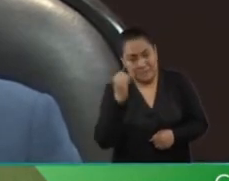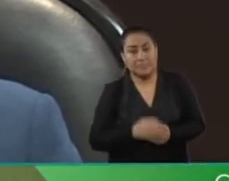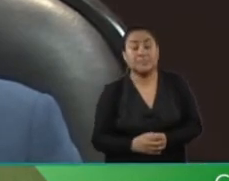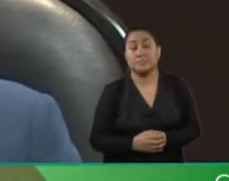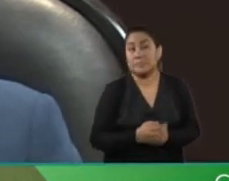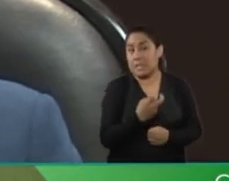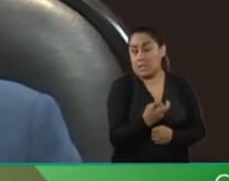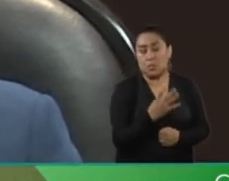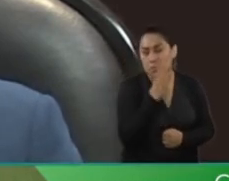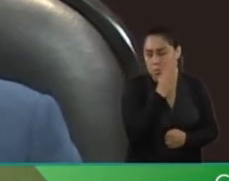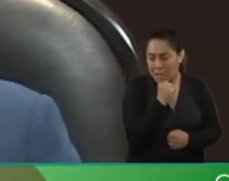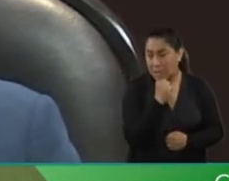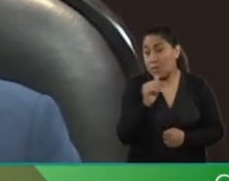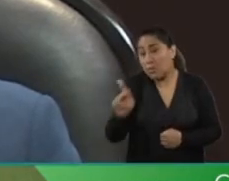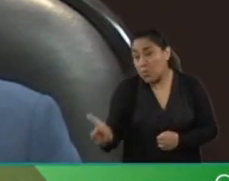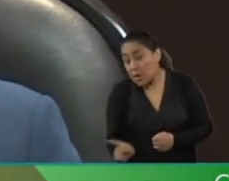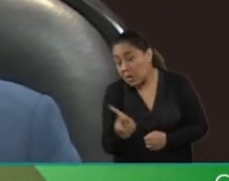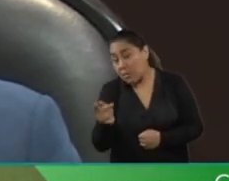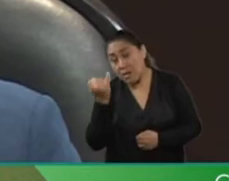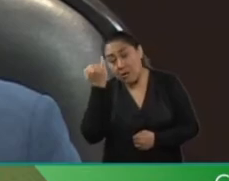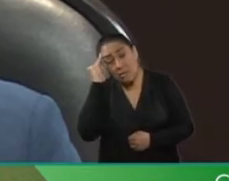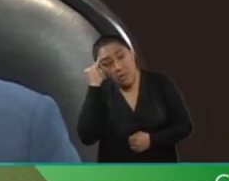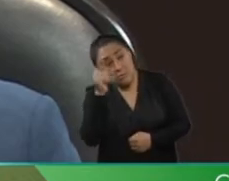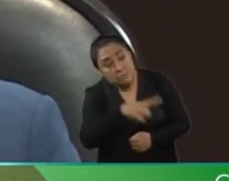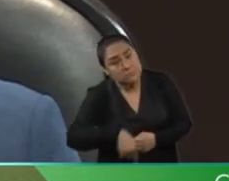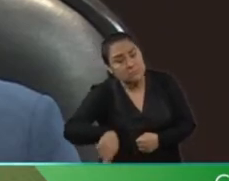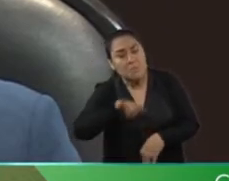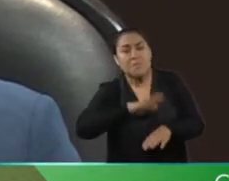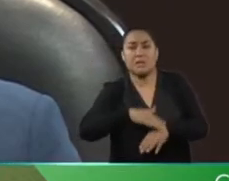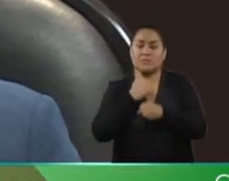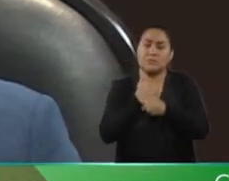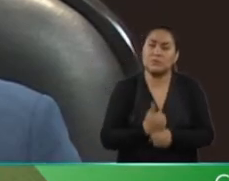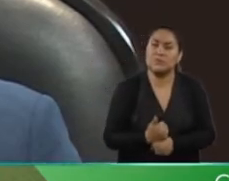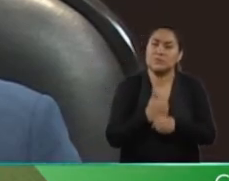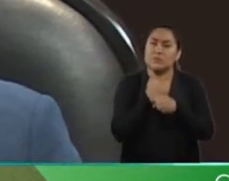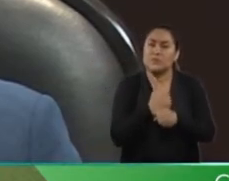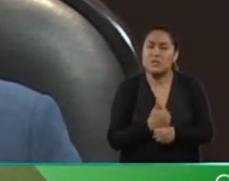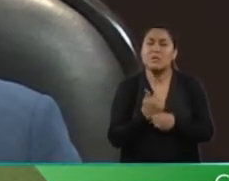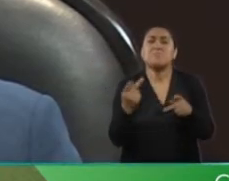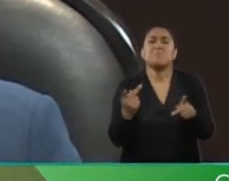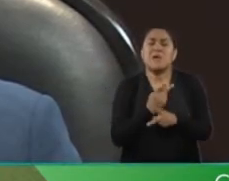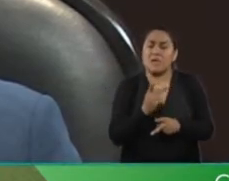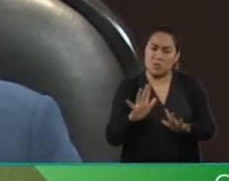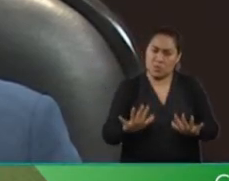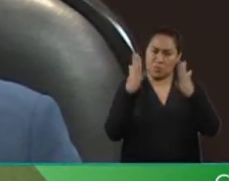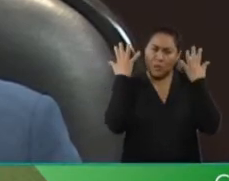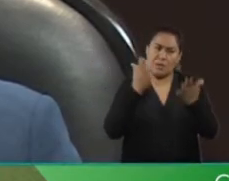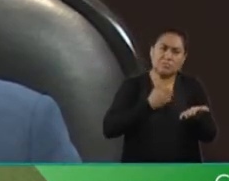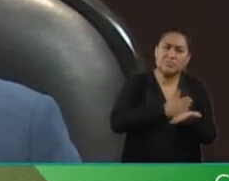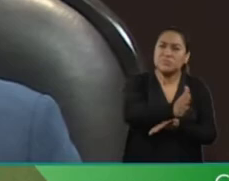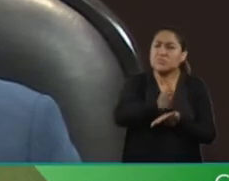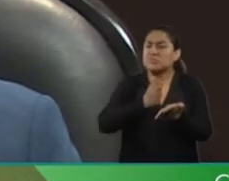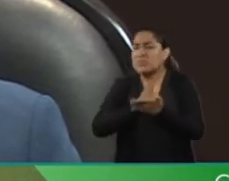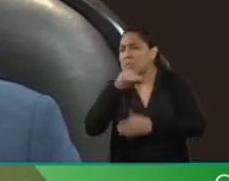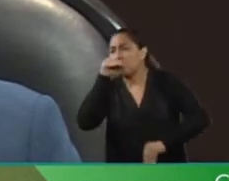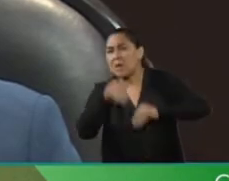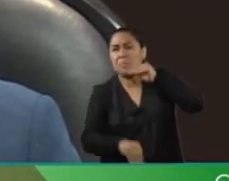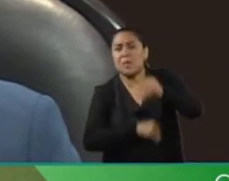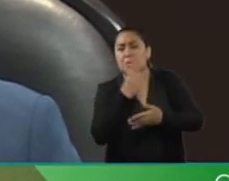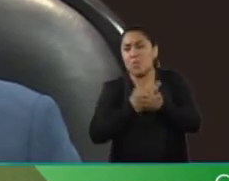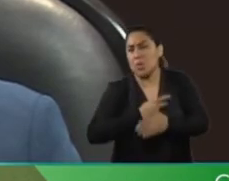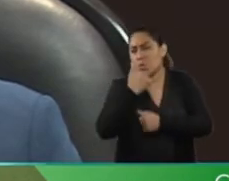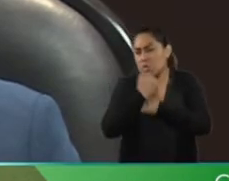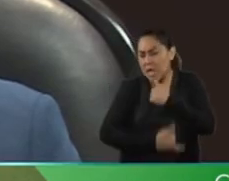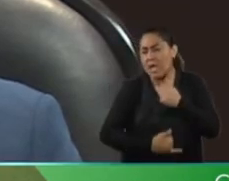podemos permitir que las comunidades indígenas sigan siendo vulnerables ante la invasión indiscriminada de megaproyectos y la